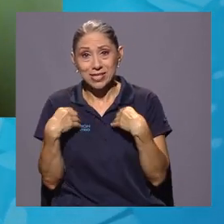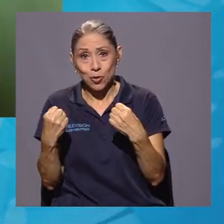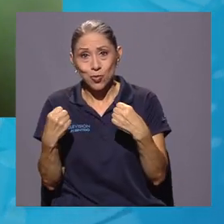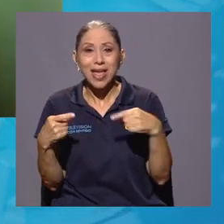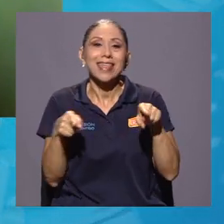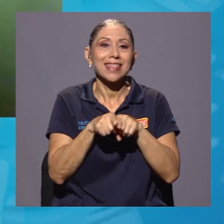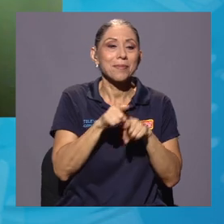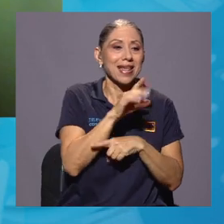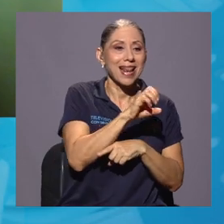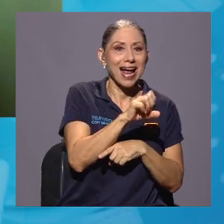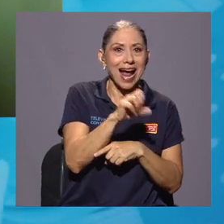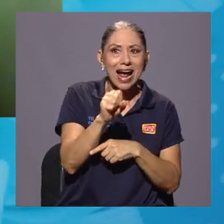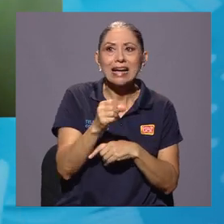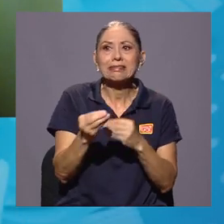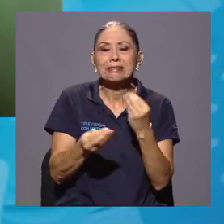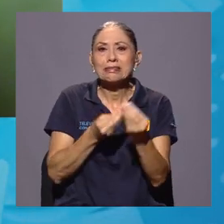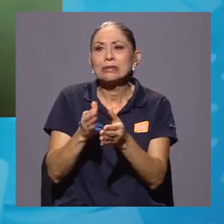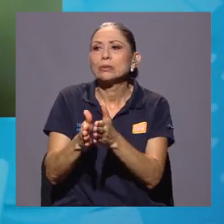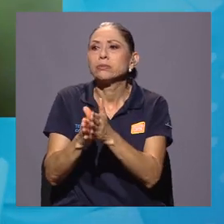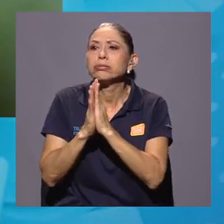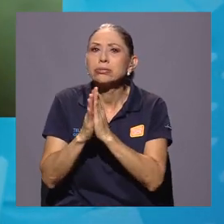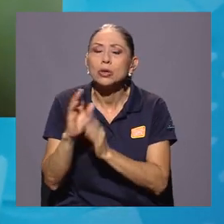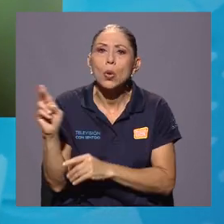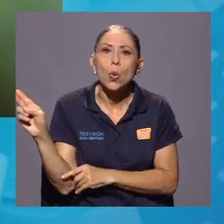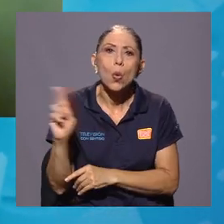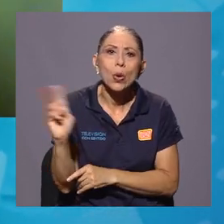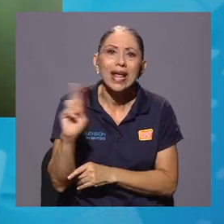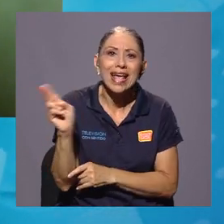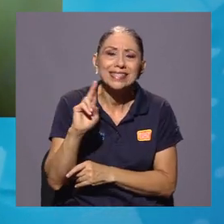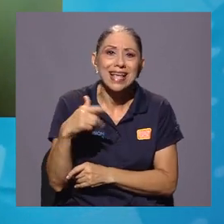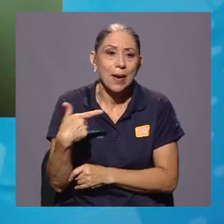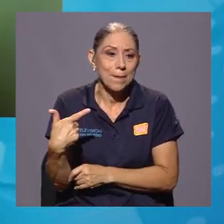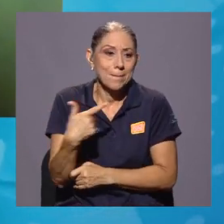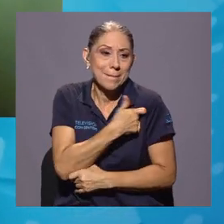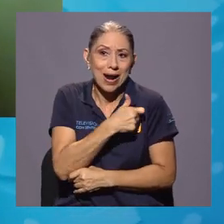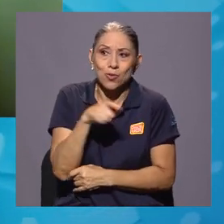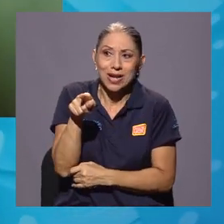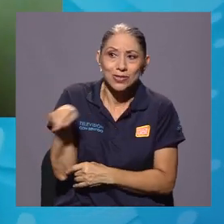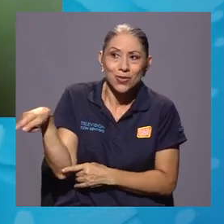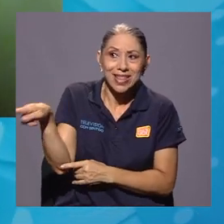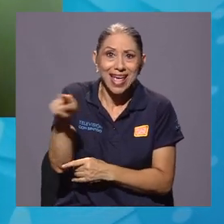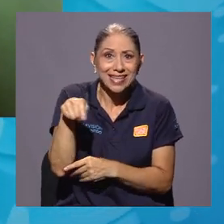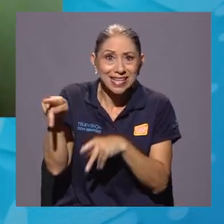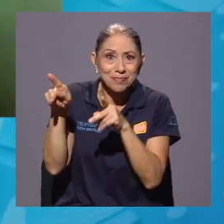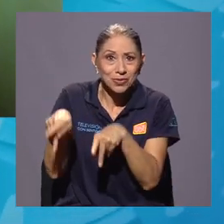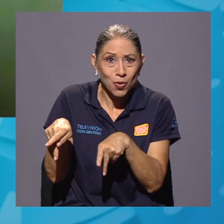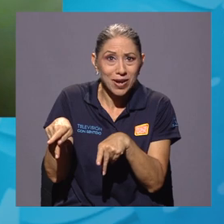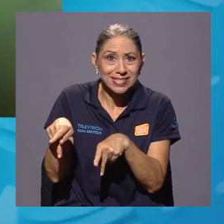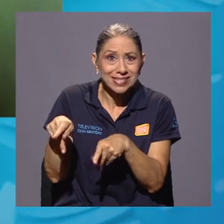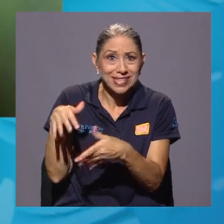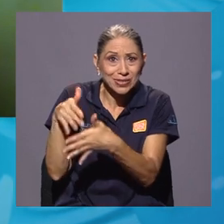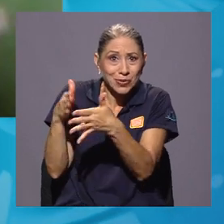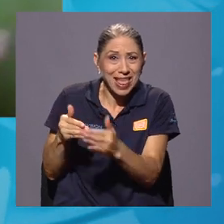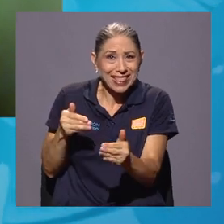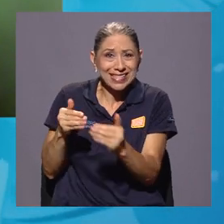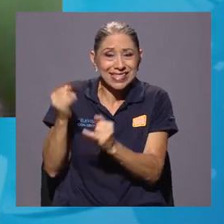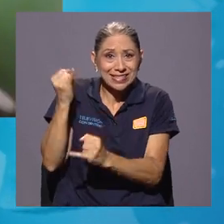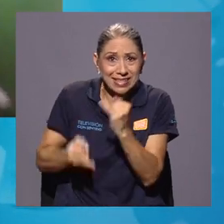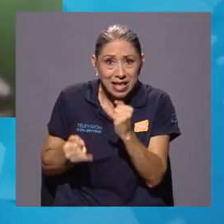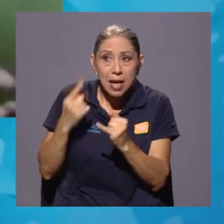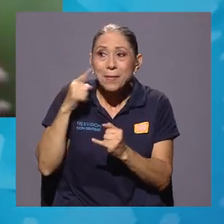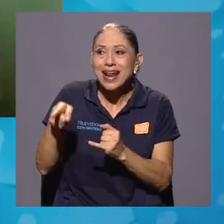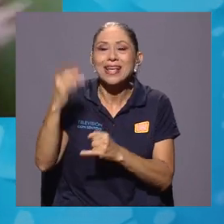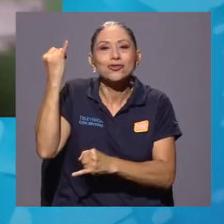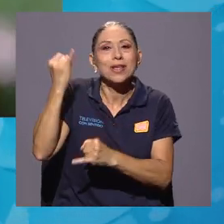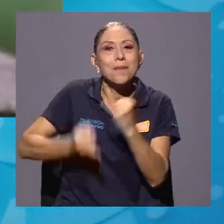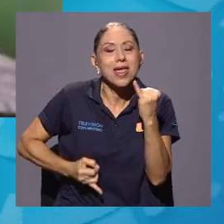Salud. Pero así, a nivel de urgencia, es la vacunación de este grupo para que puedan concluir sus estudios, pero además contribuir